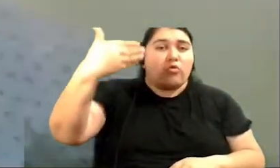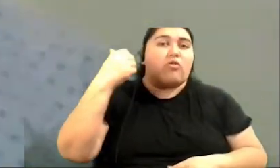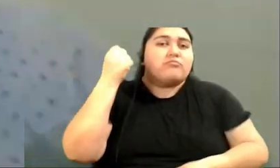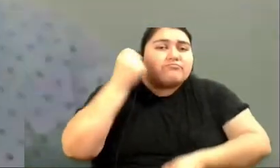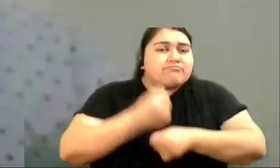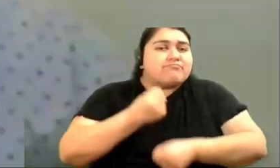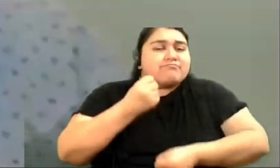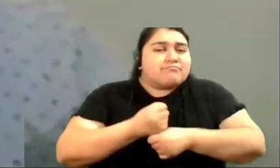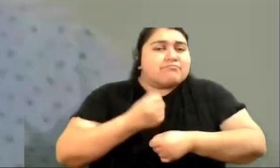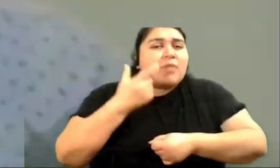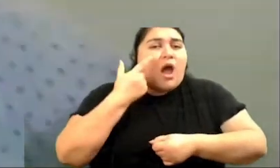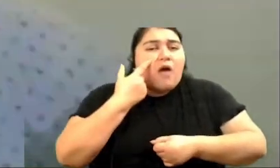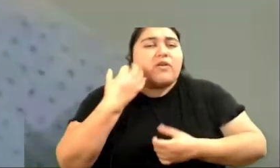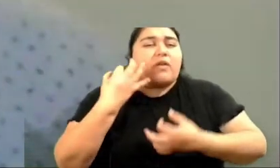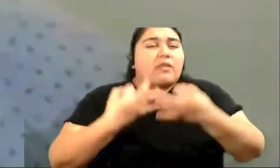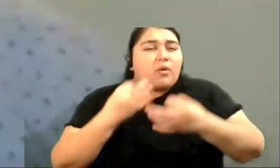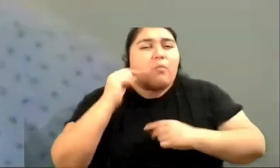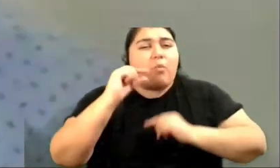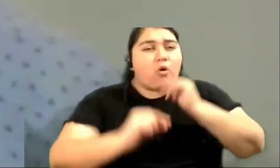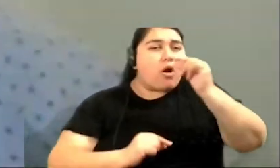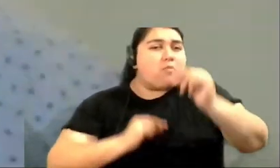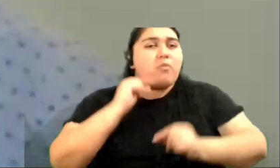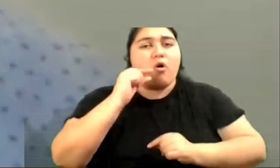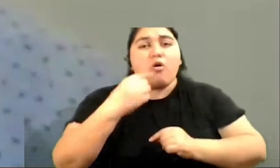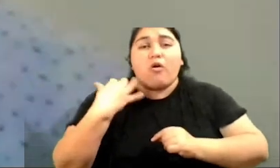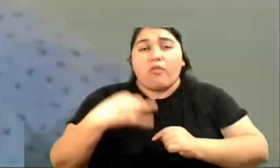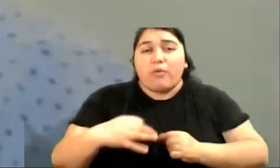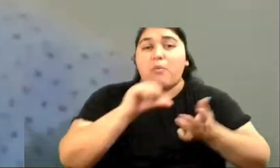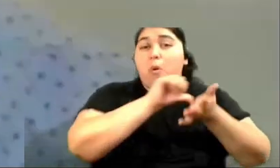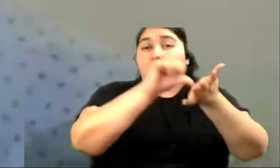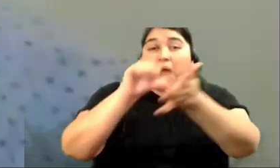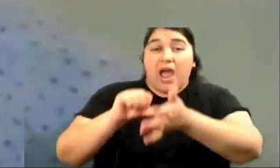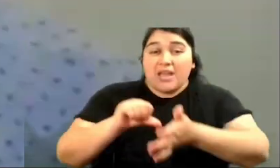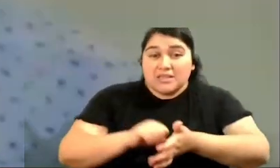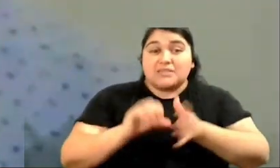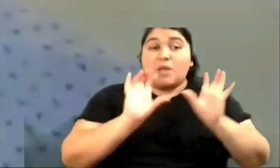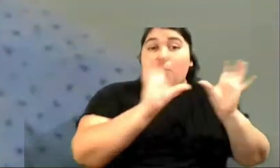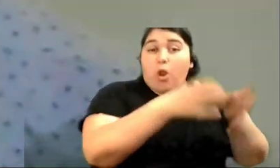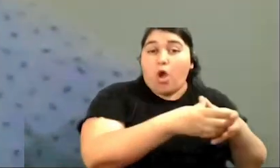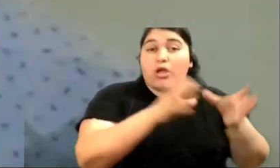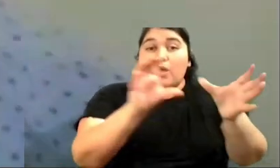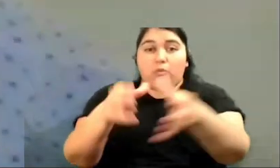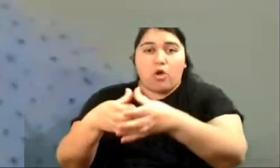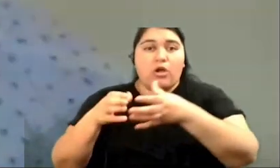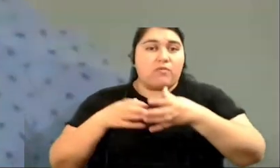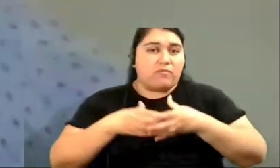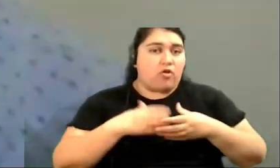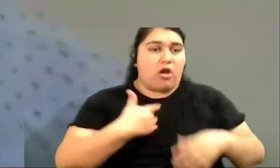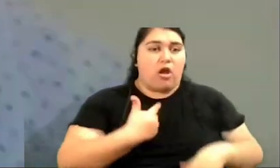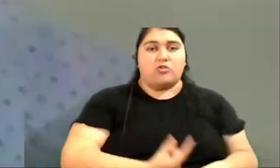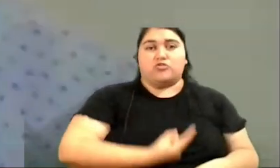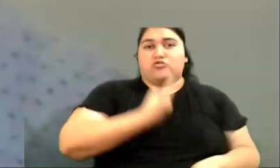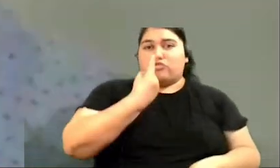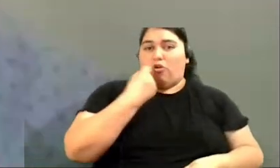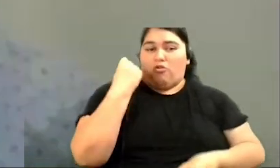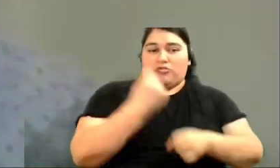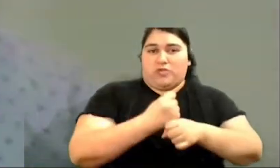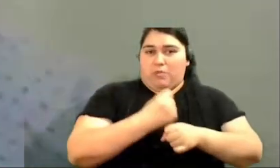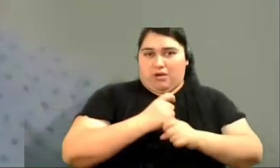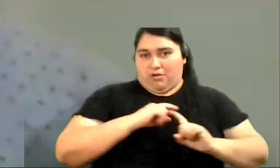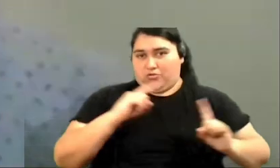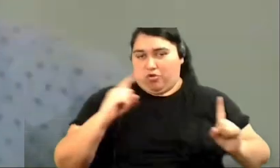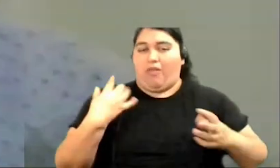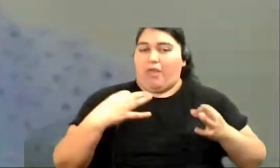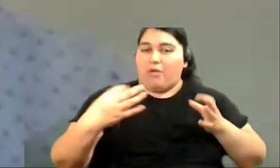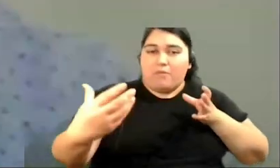importante consensuar dentro de los países miembros de cada bloque y no trabajar en forma unilateral estos temas. Entonces, lo